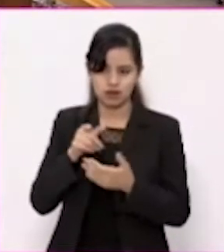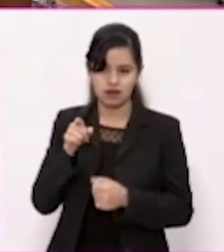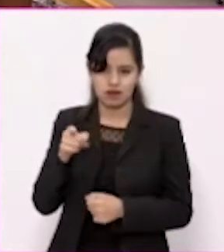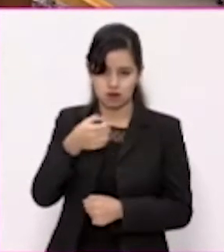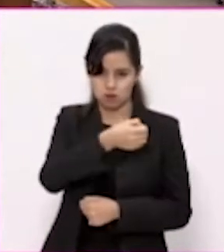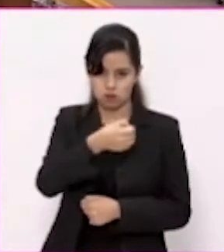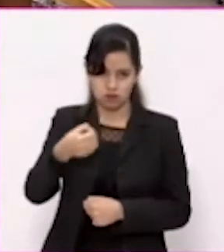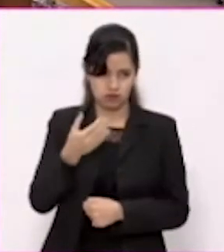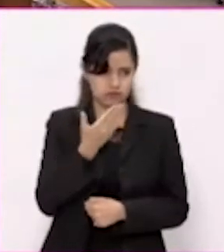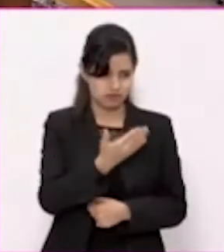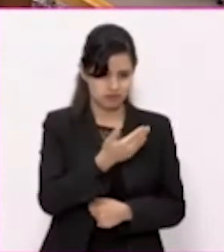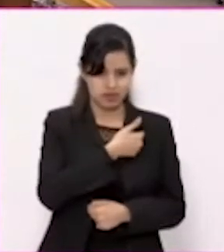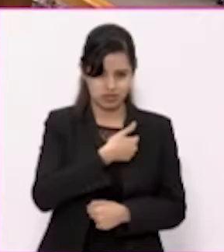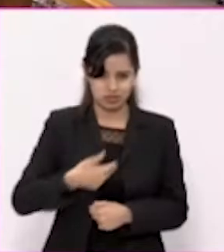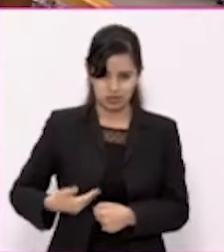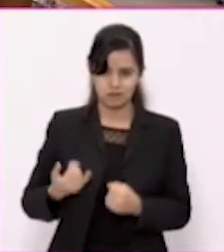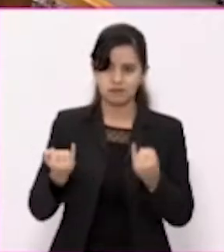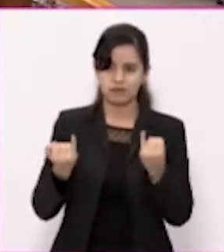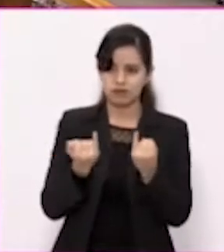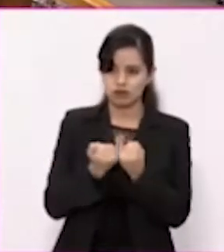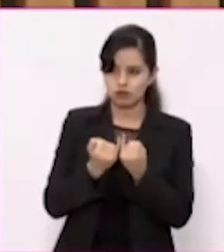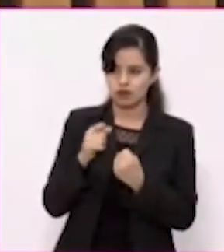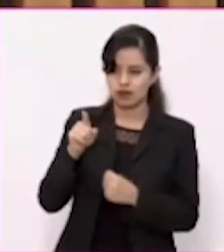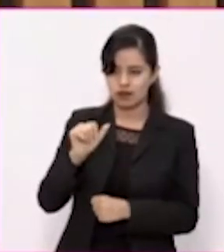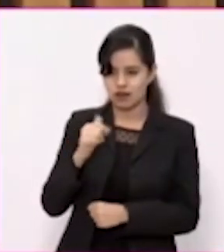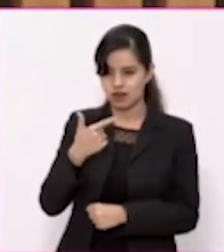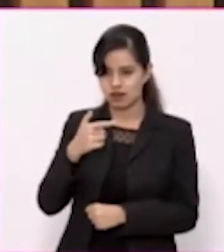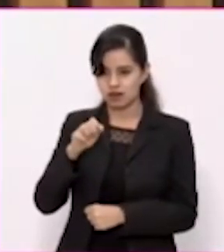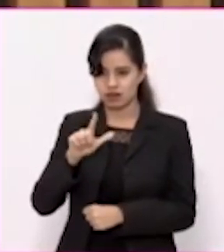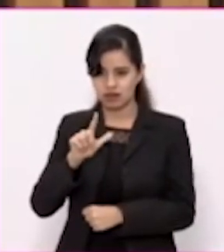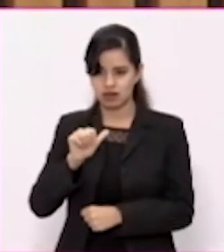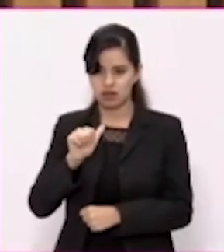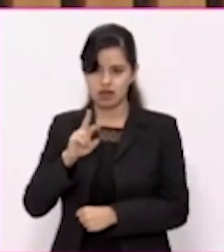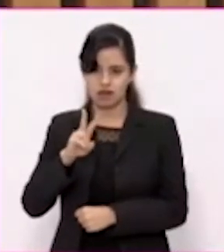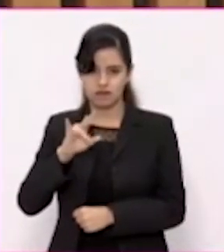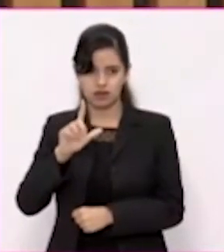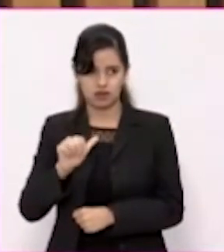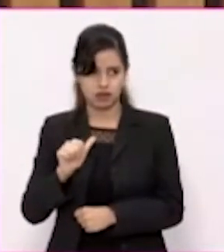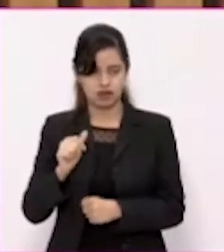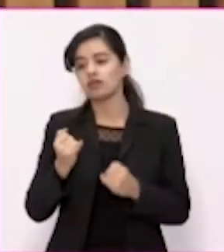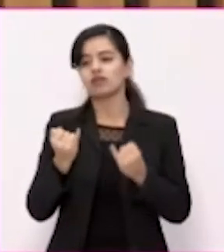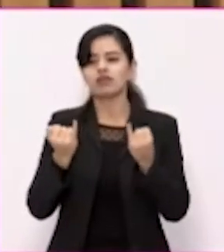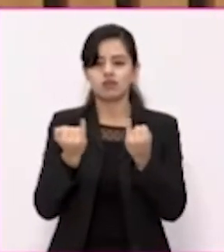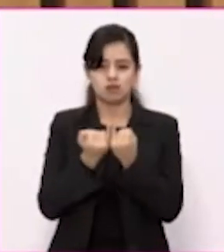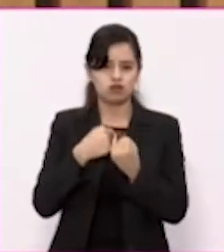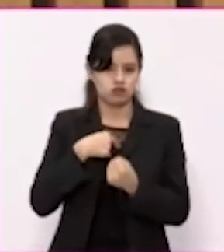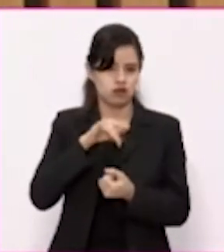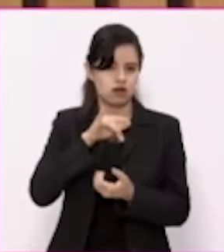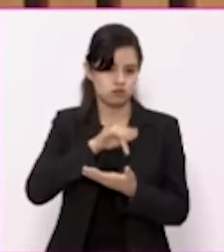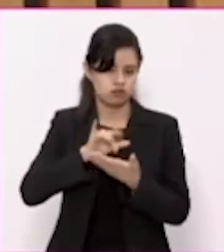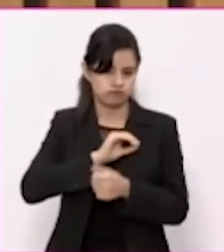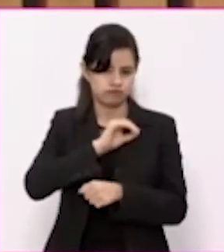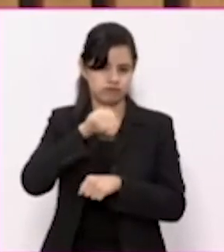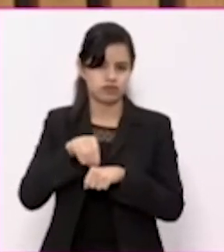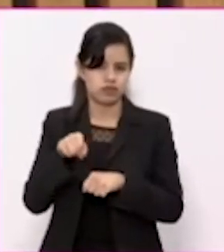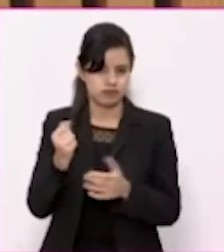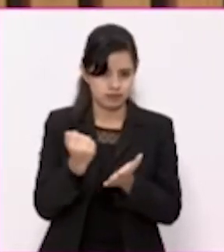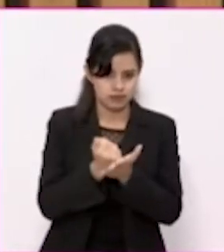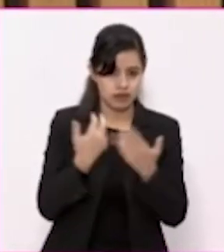de usted como de Ángel Ávila y, por supuesto, me sumo a la exigencia de